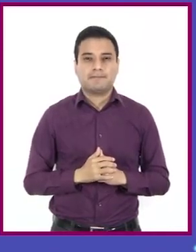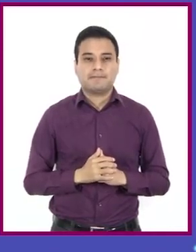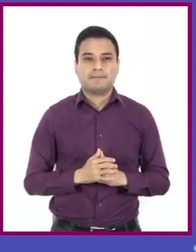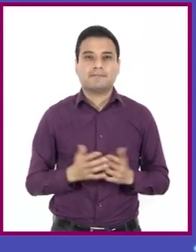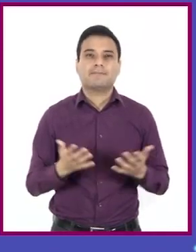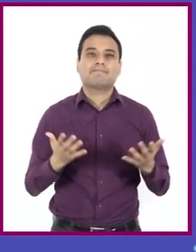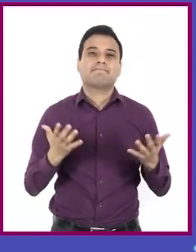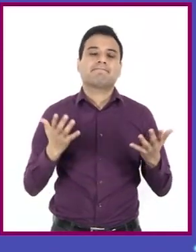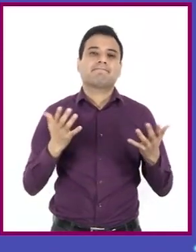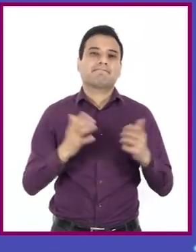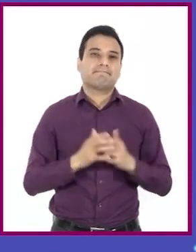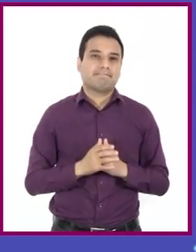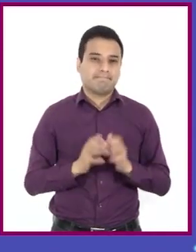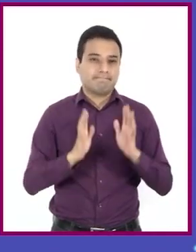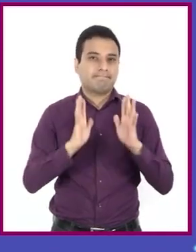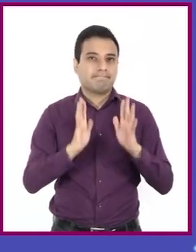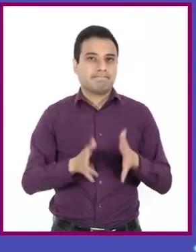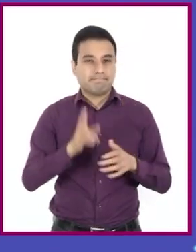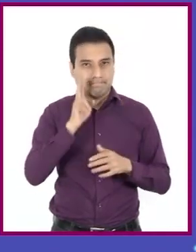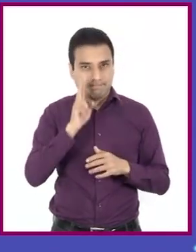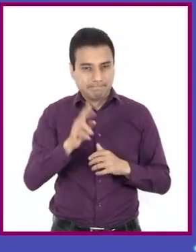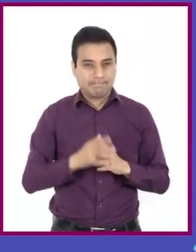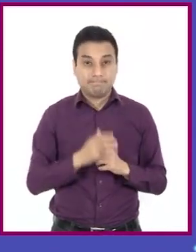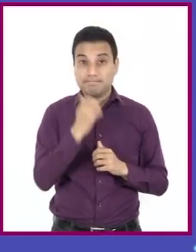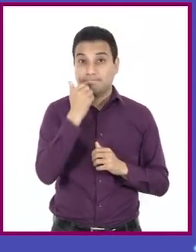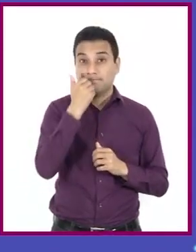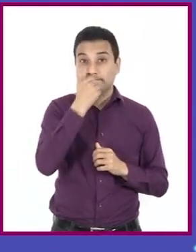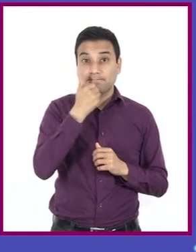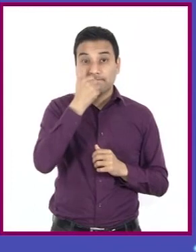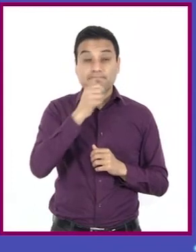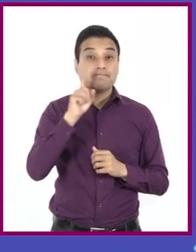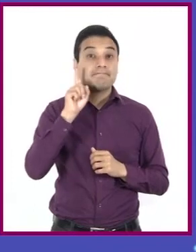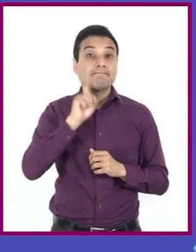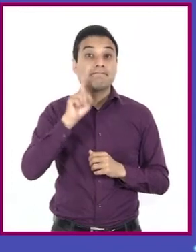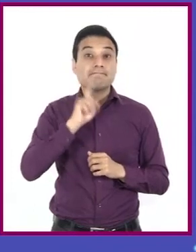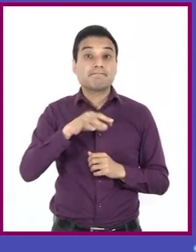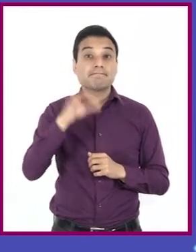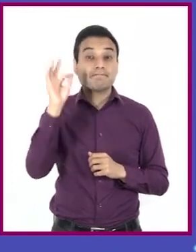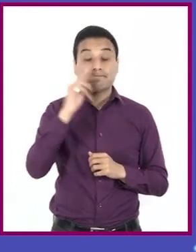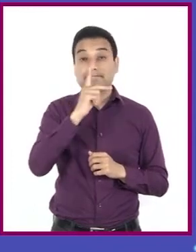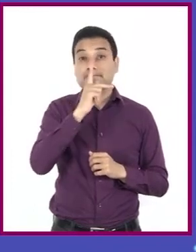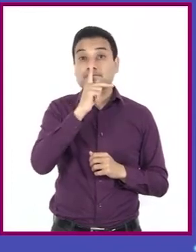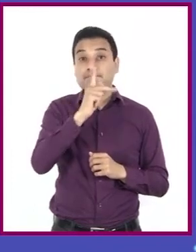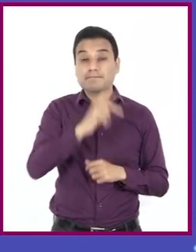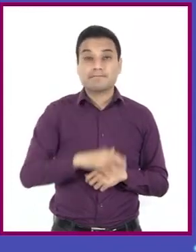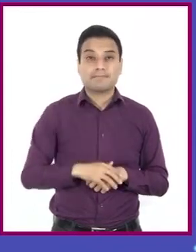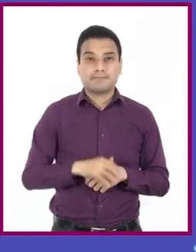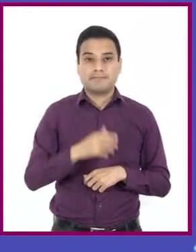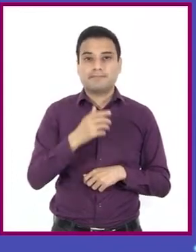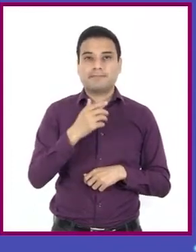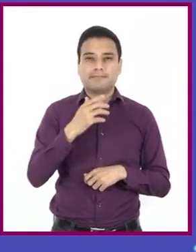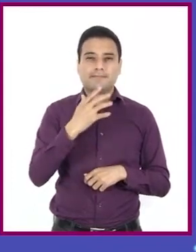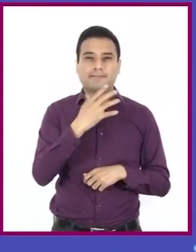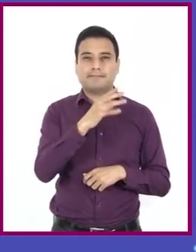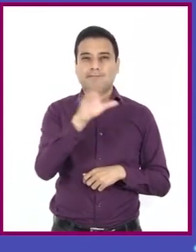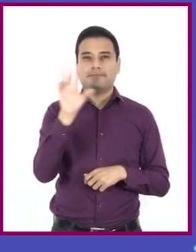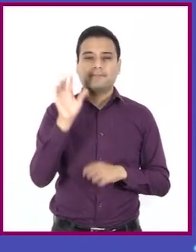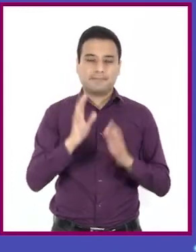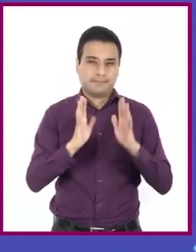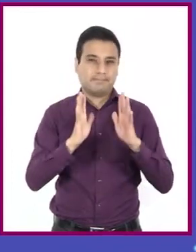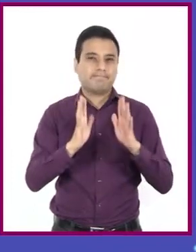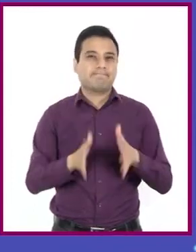Y como pueden observar, la alumna eligió la palabra girasol y formó 3 figuras que en